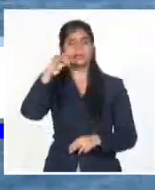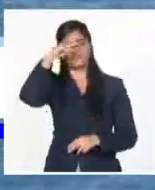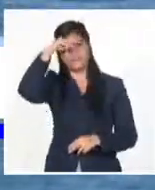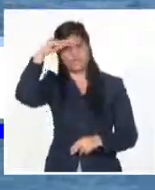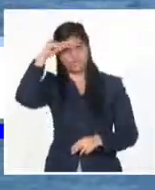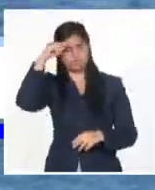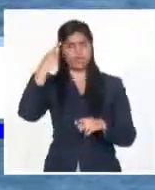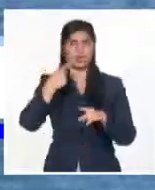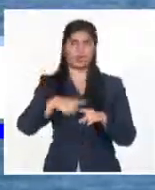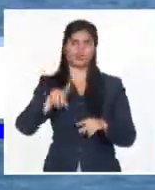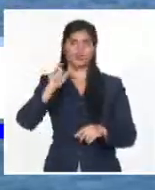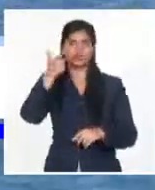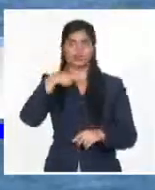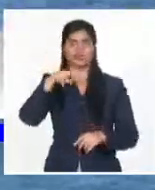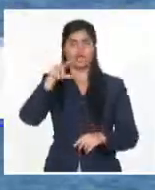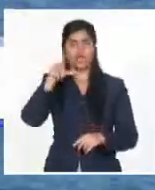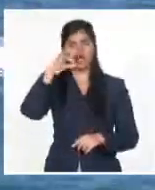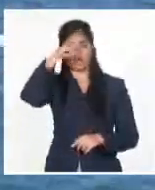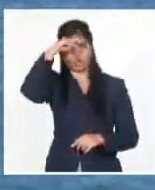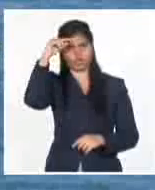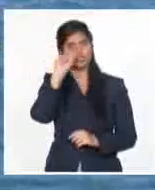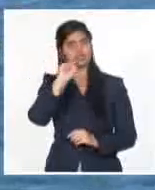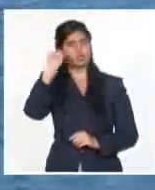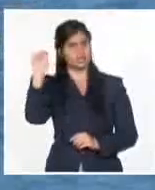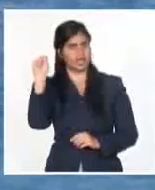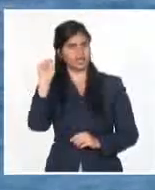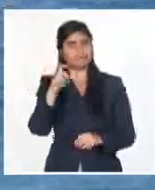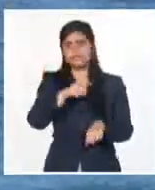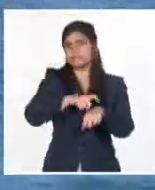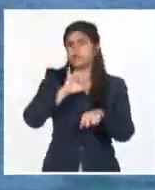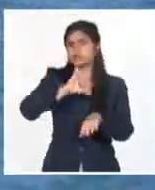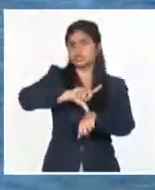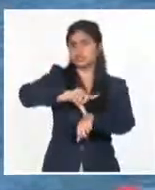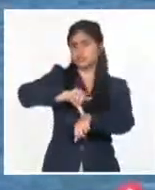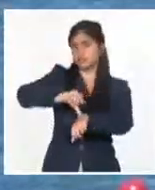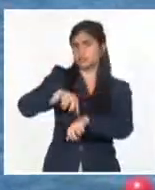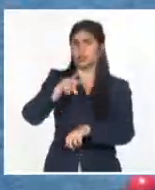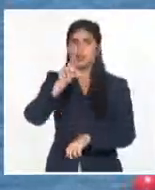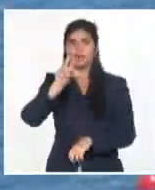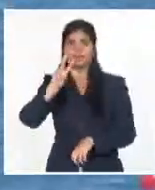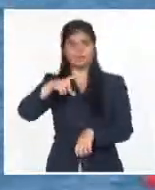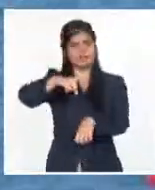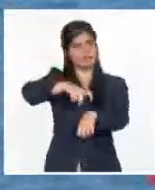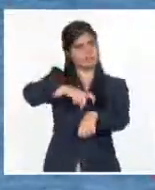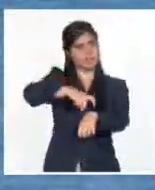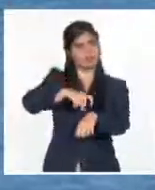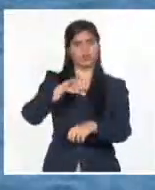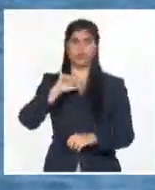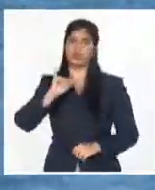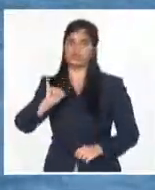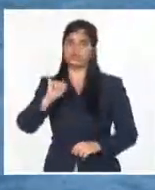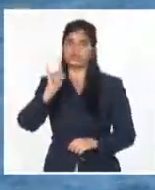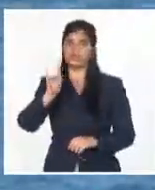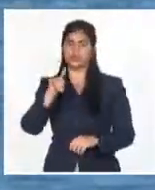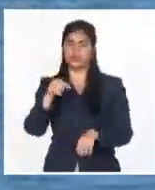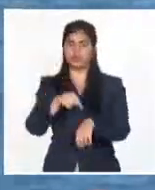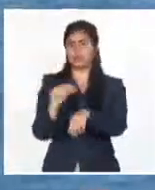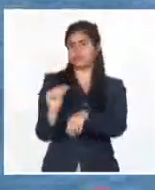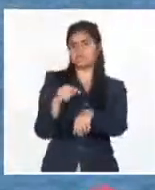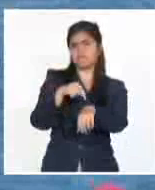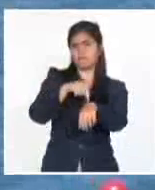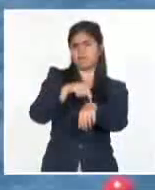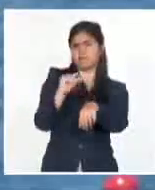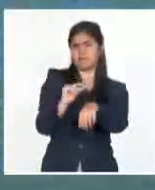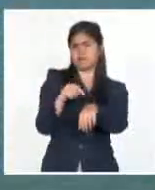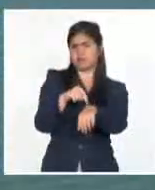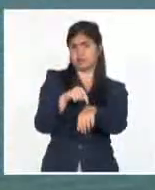entraron en la raya de sentencias con tiempo de 6 minutos, 23 segundos y 69 centésimas. Fueron plata,